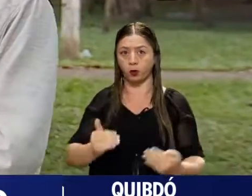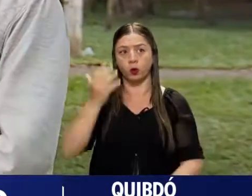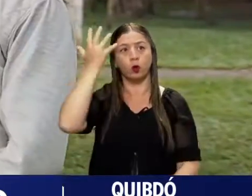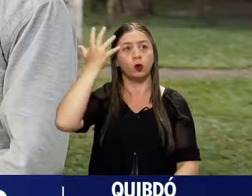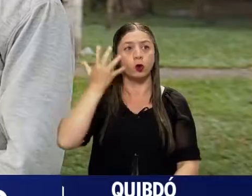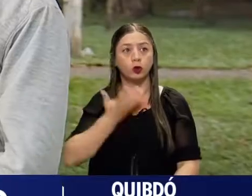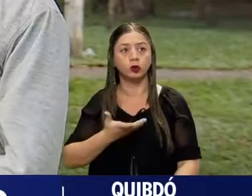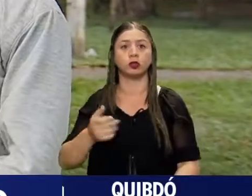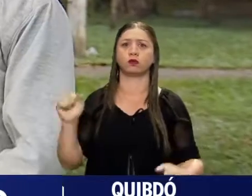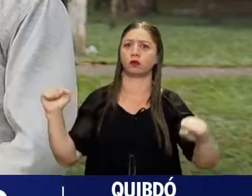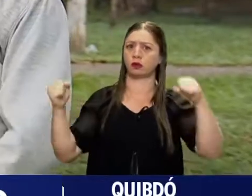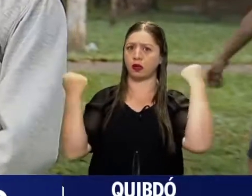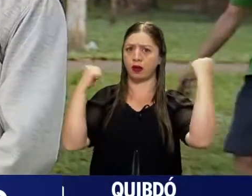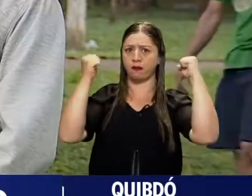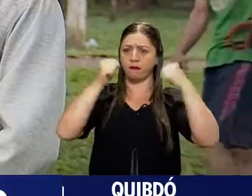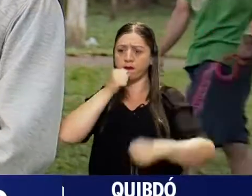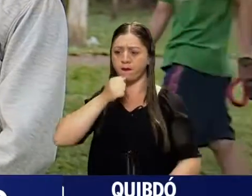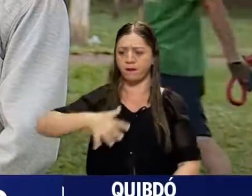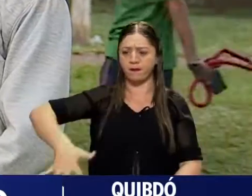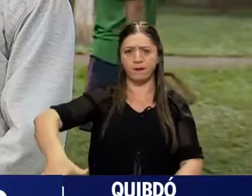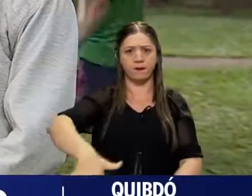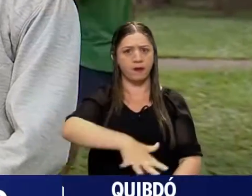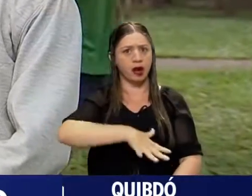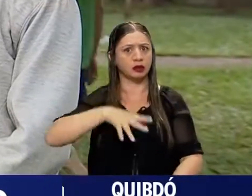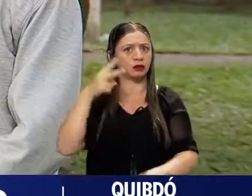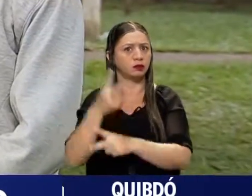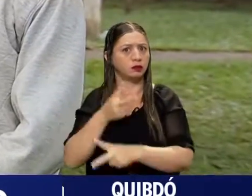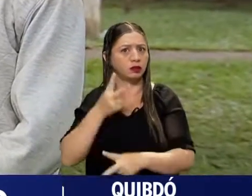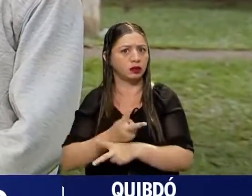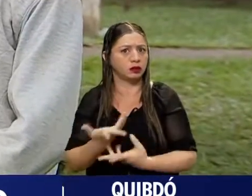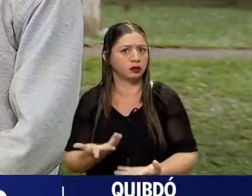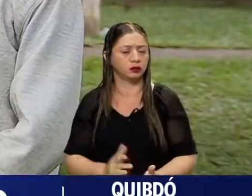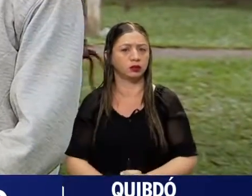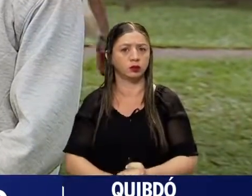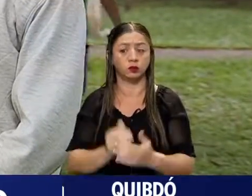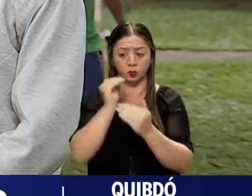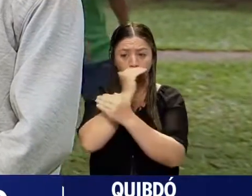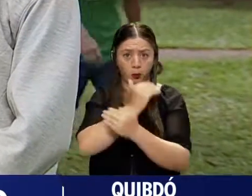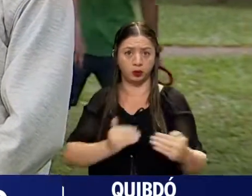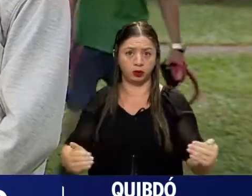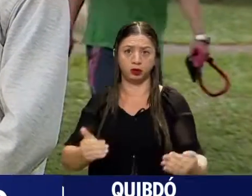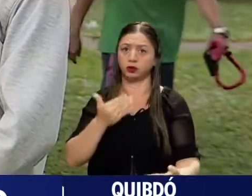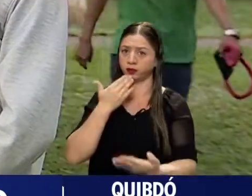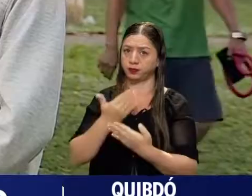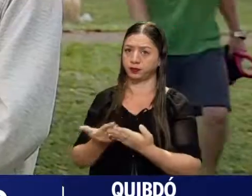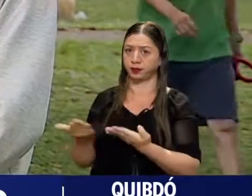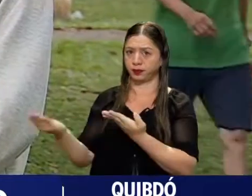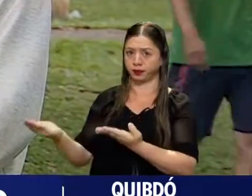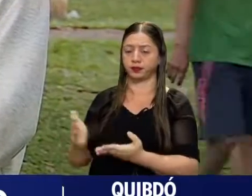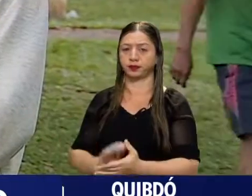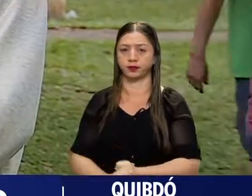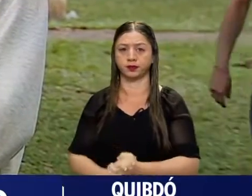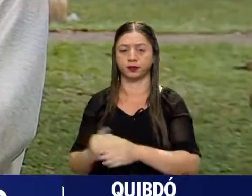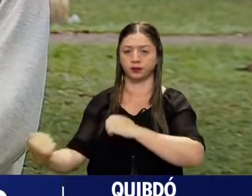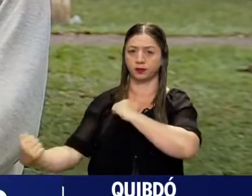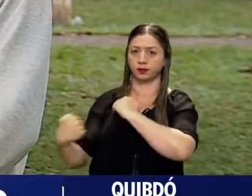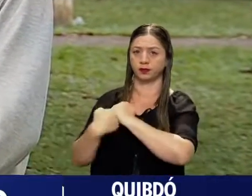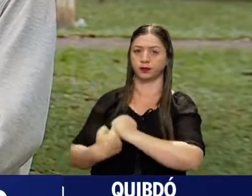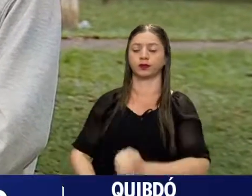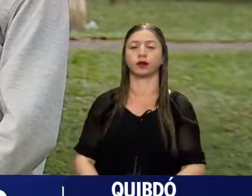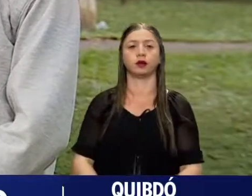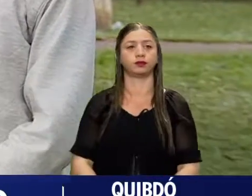y me preocupa mucho el estado de los parques entonces por el tema de los niños muchísimas gracias a ustedes pues listo